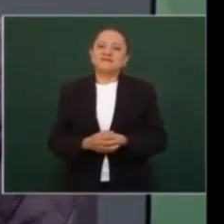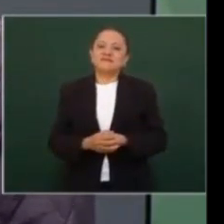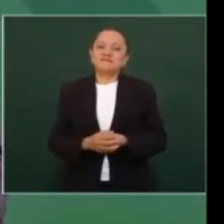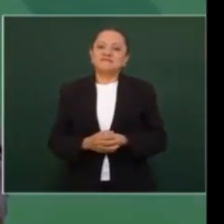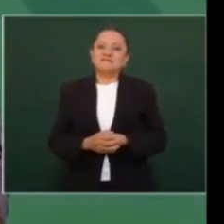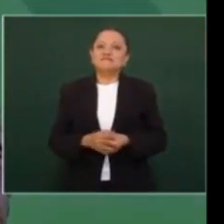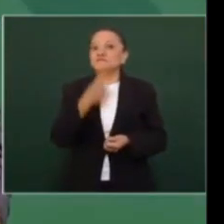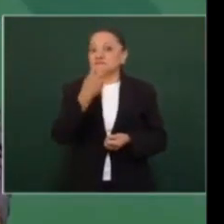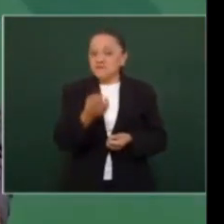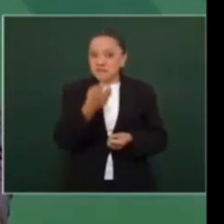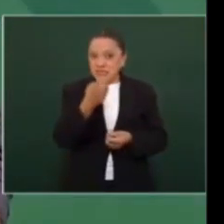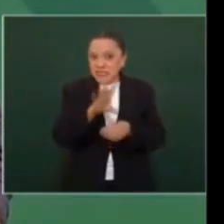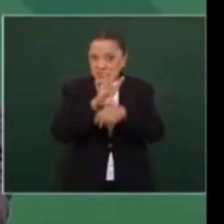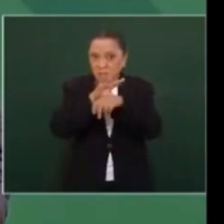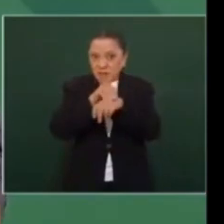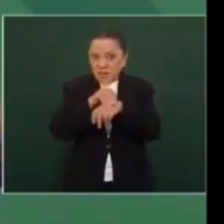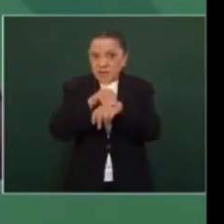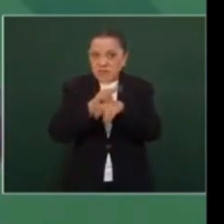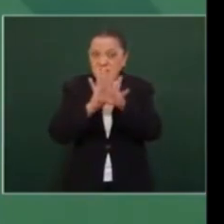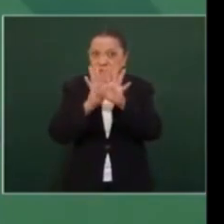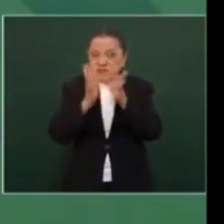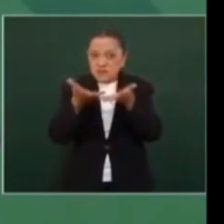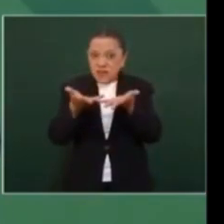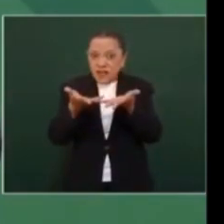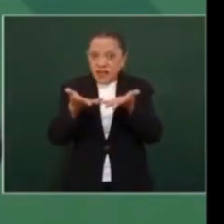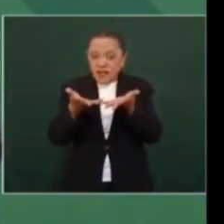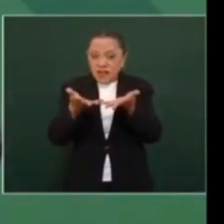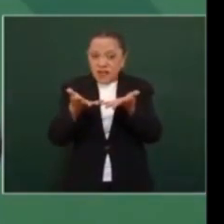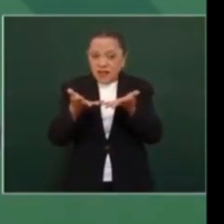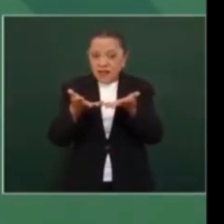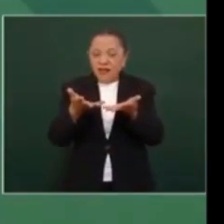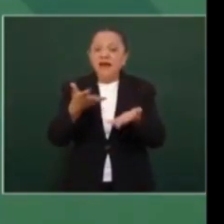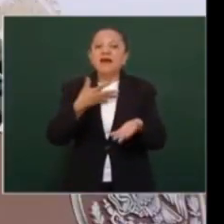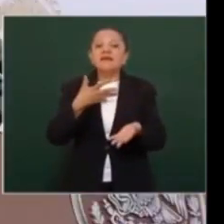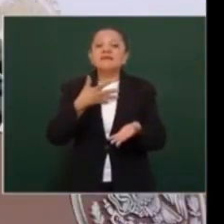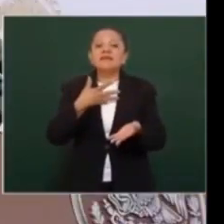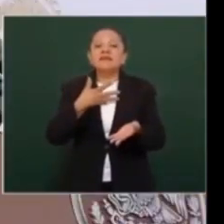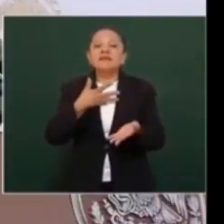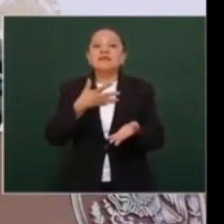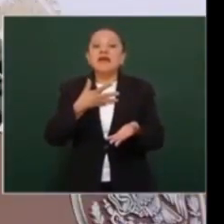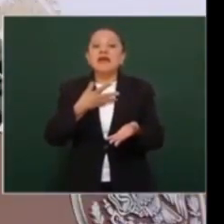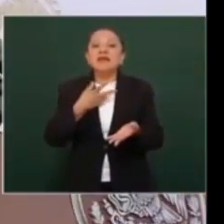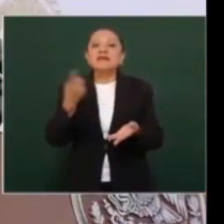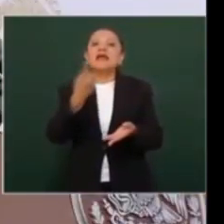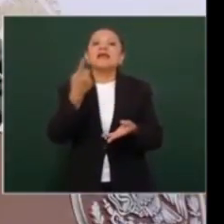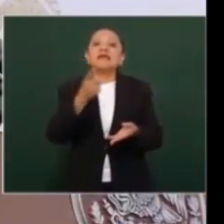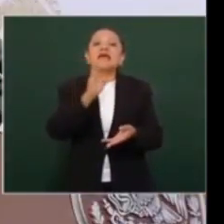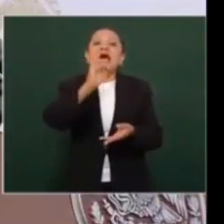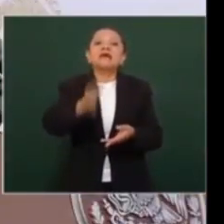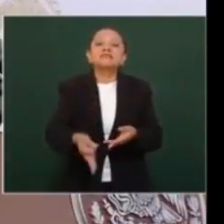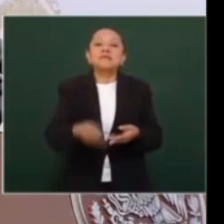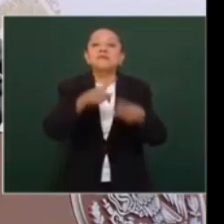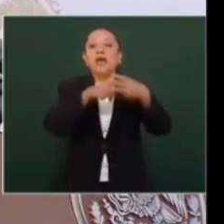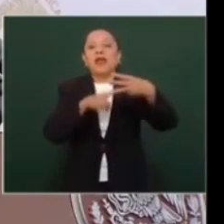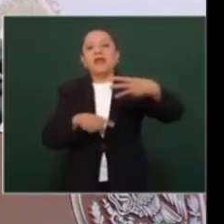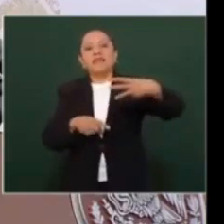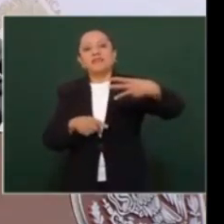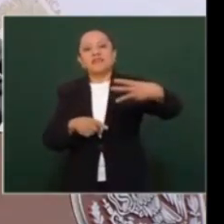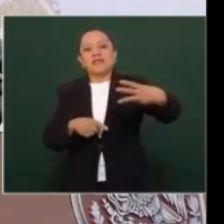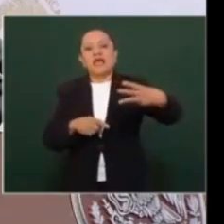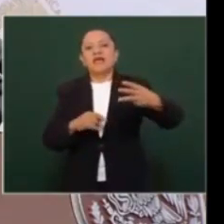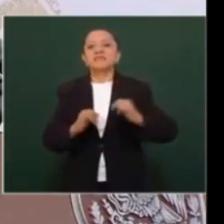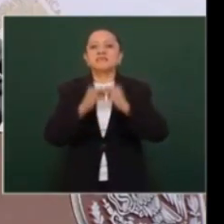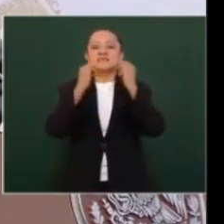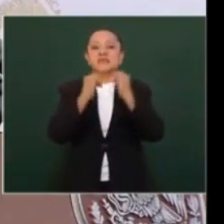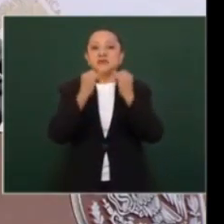Bueno, ese permiso lo tenían que otorgar tres